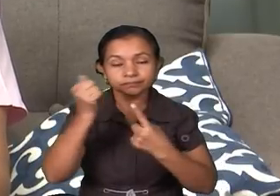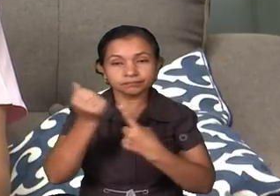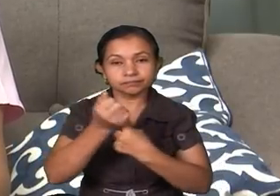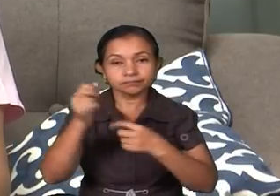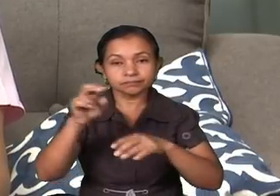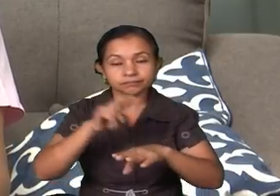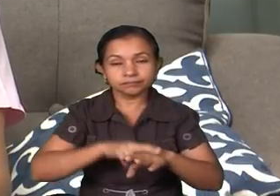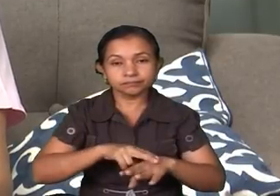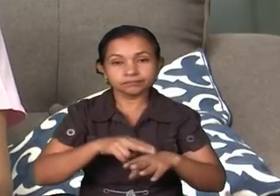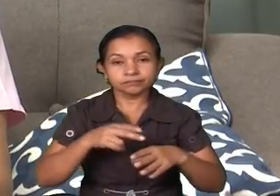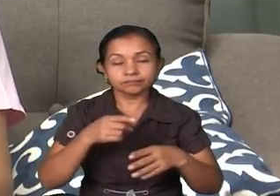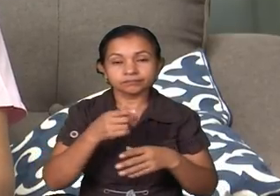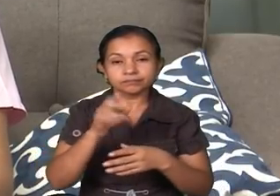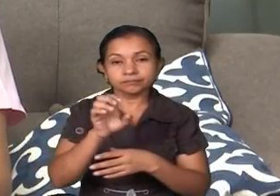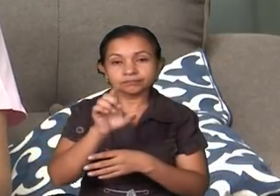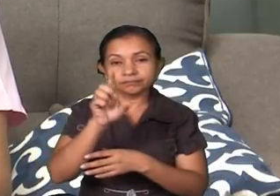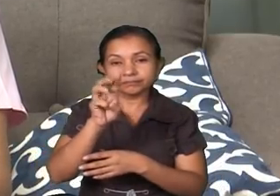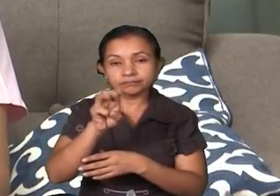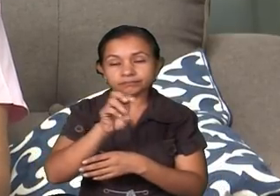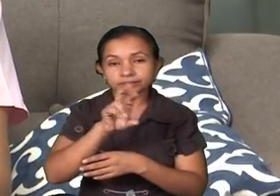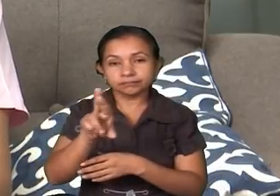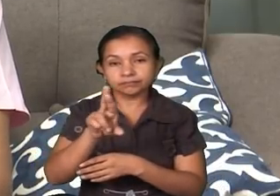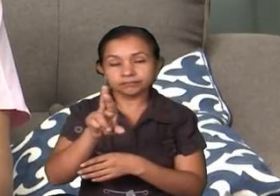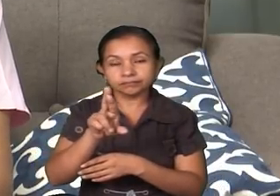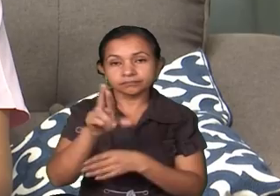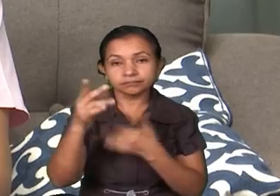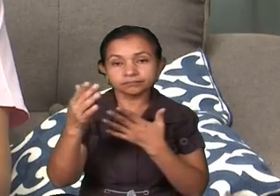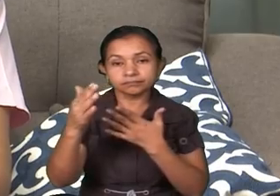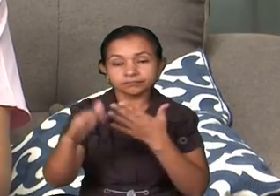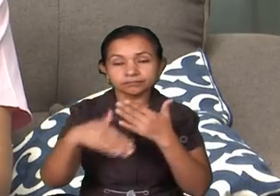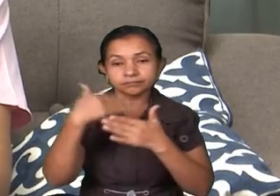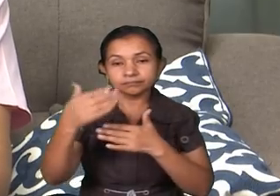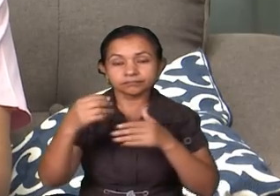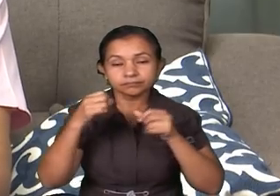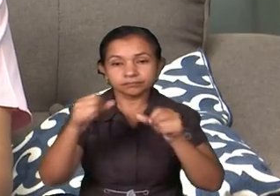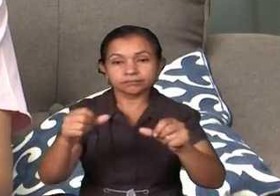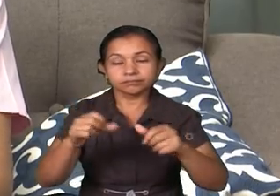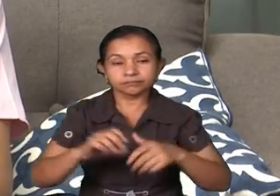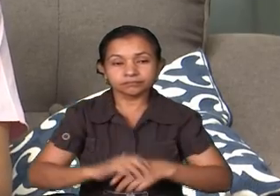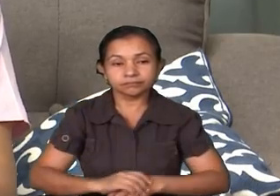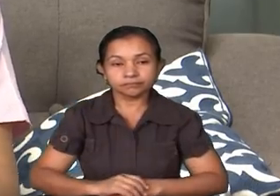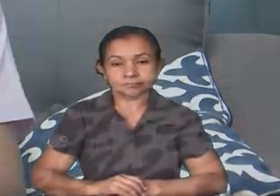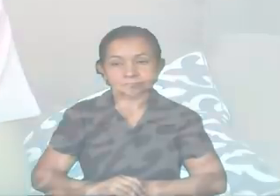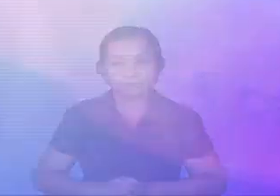el canal de la Asamblea Nacional. Estuvo con ustedes Elmer Marcia y les esperamos en una nueva edición.